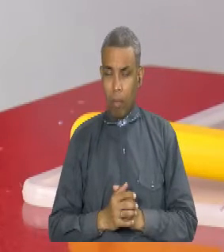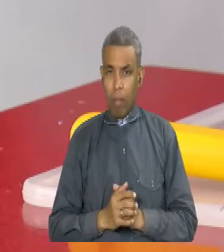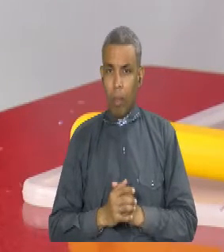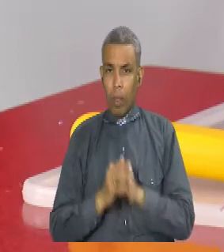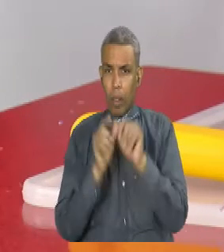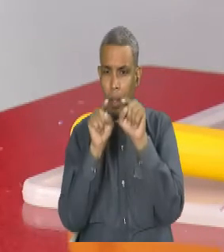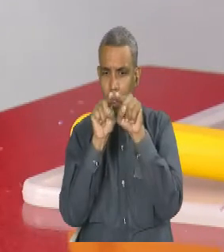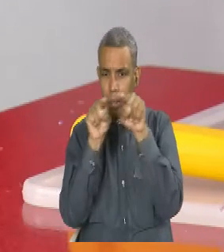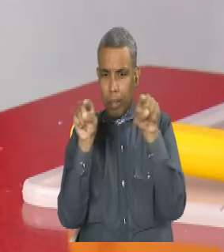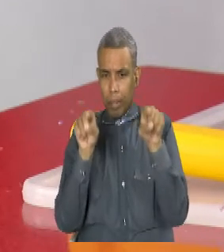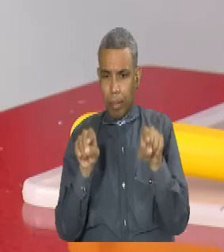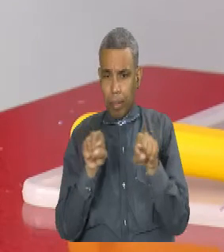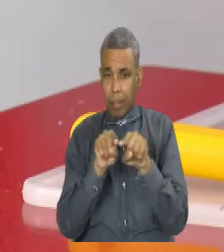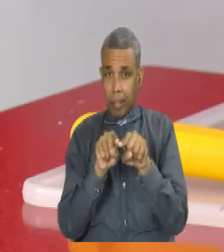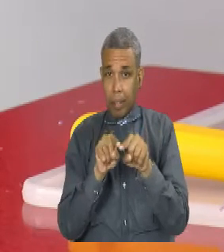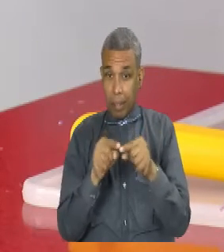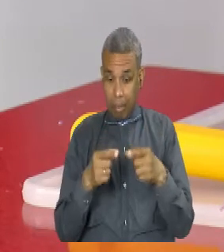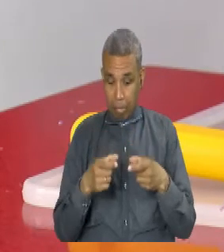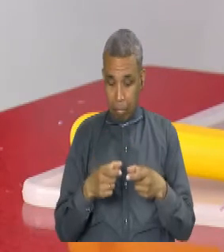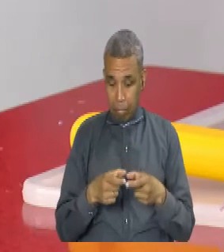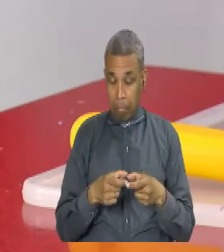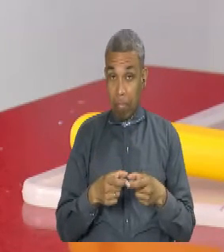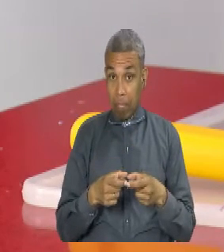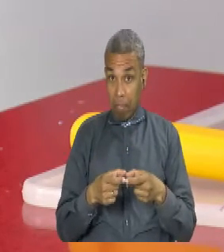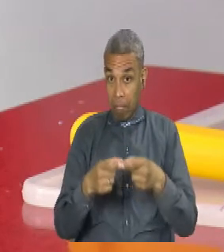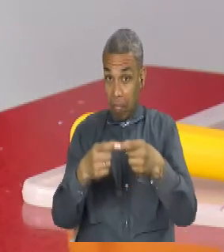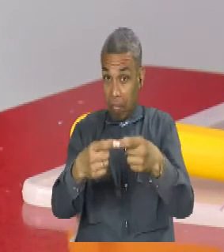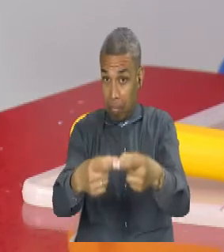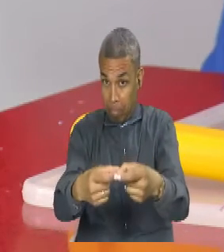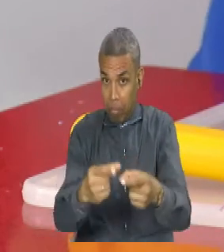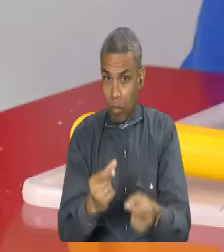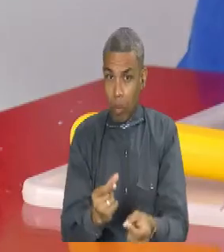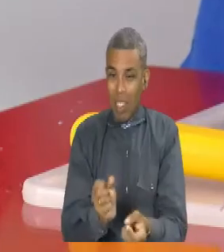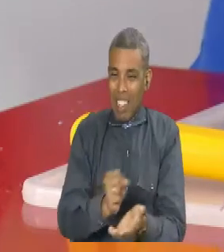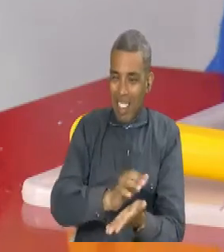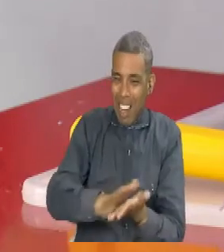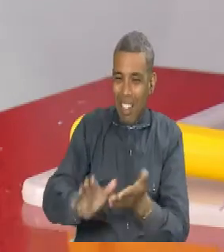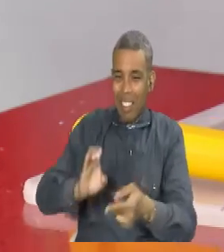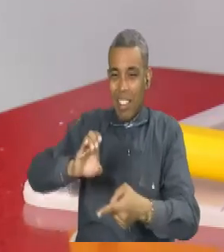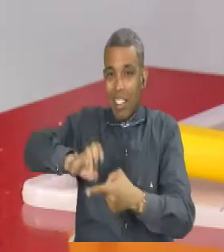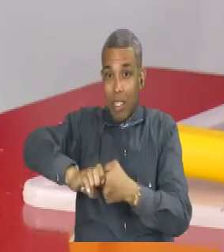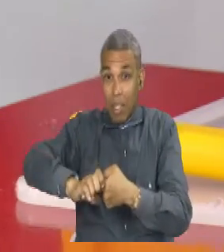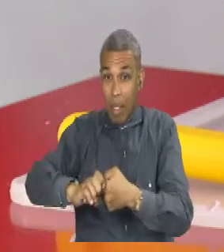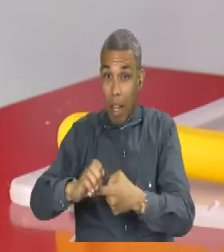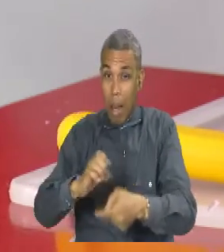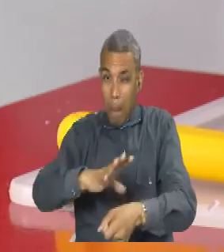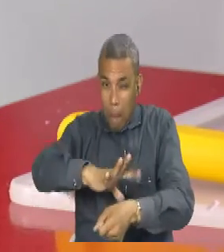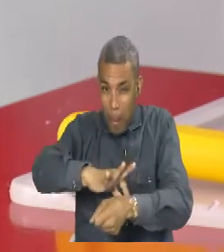gratis a las personas que nos llamen a las líneas del programa.